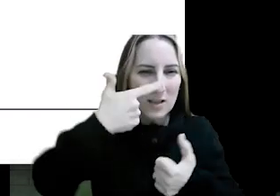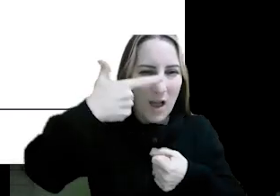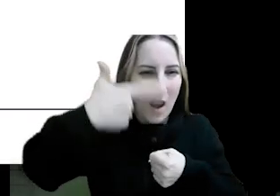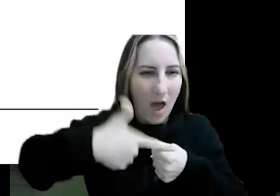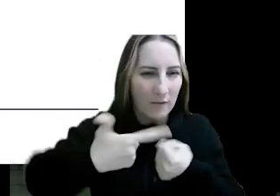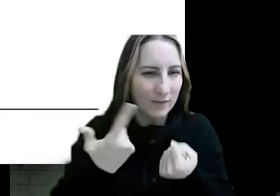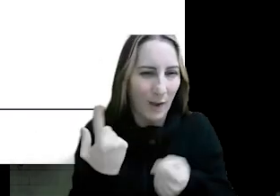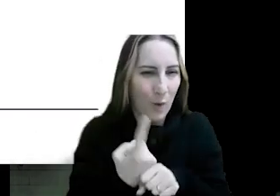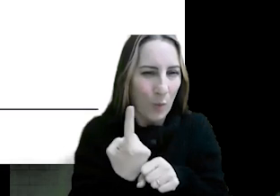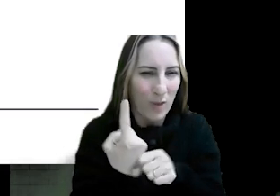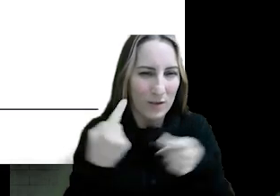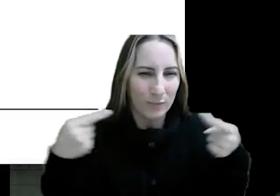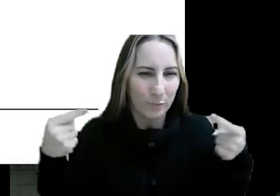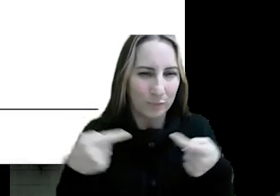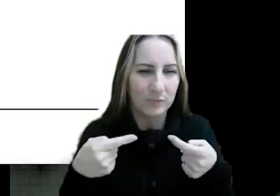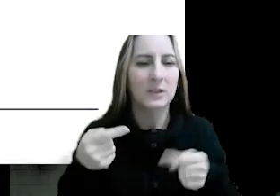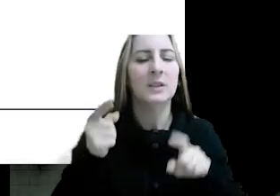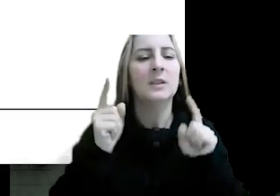Después tenemos también